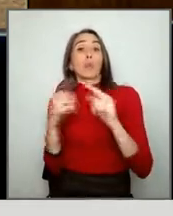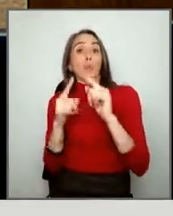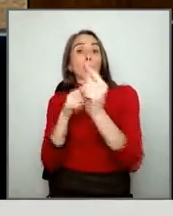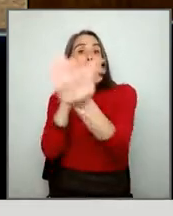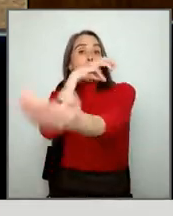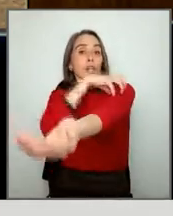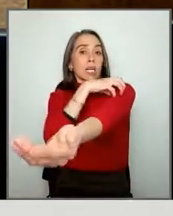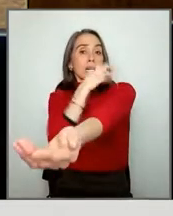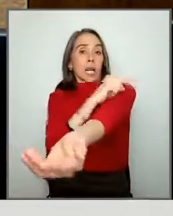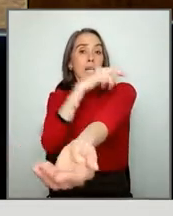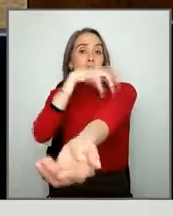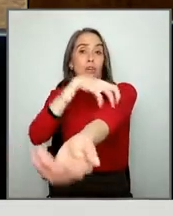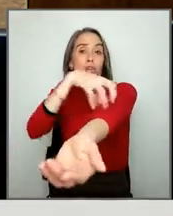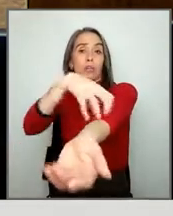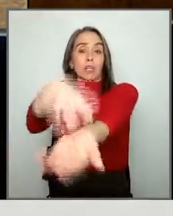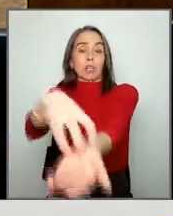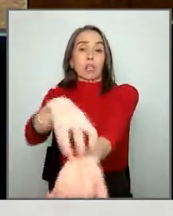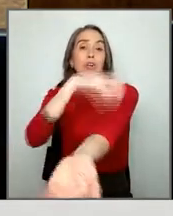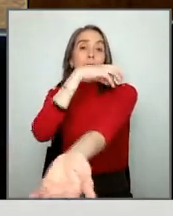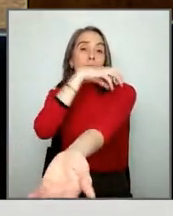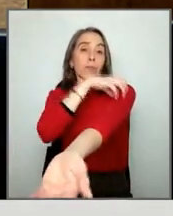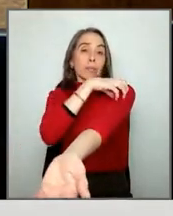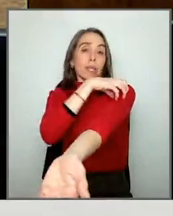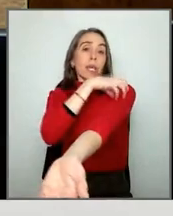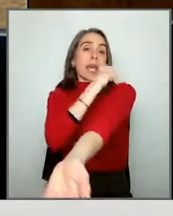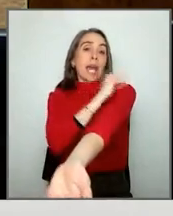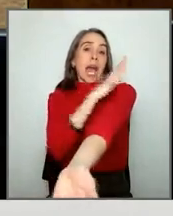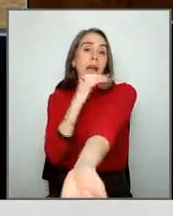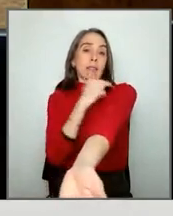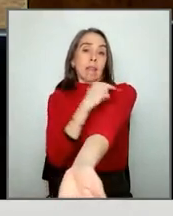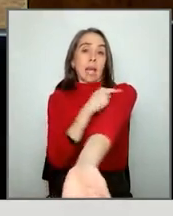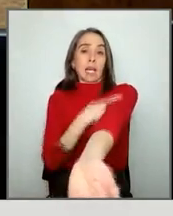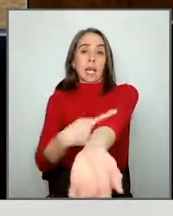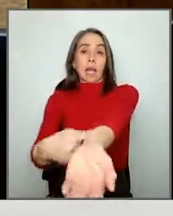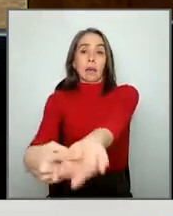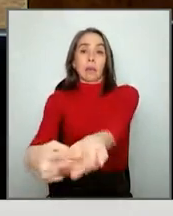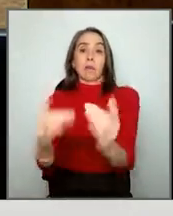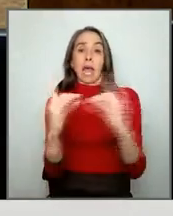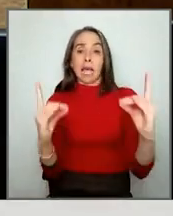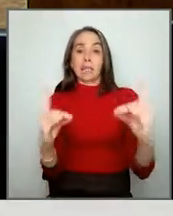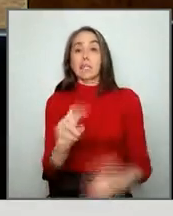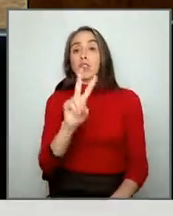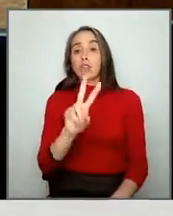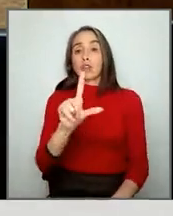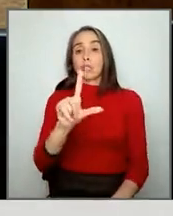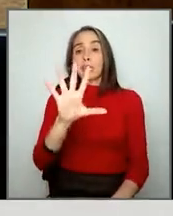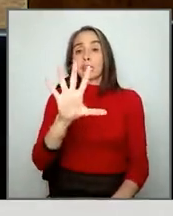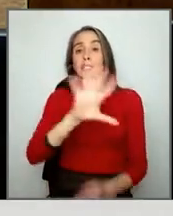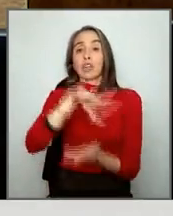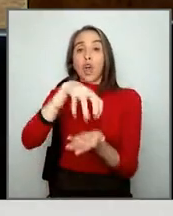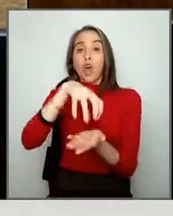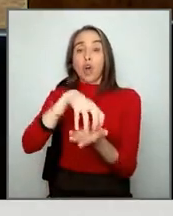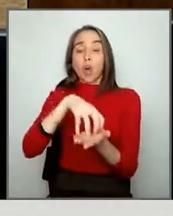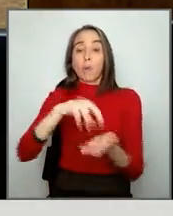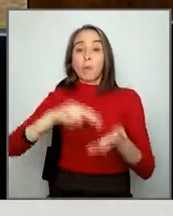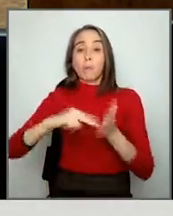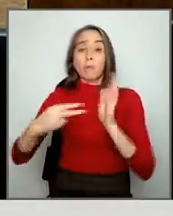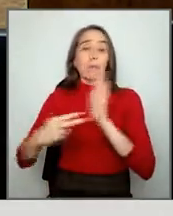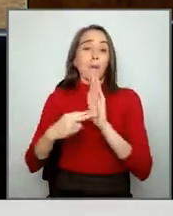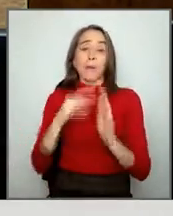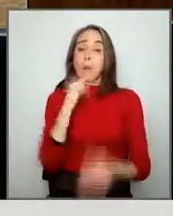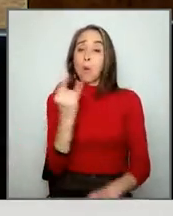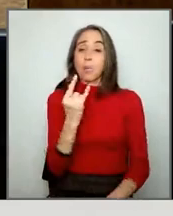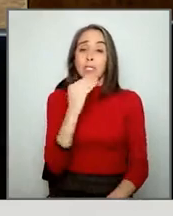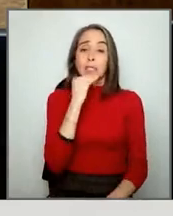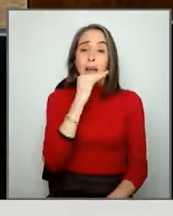entre atacama y aysén nuestro país tiene 275 comunas bajo emergencia agrícola por déficit